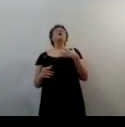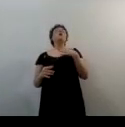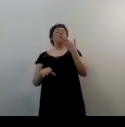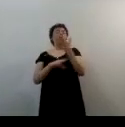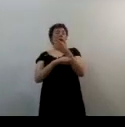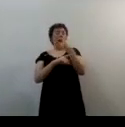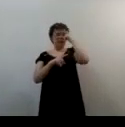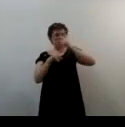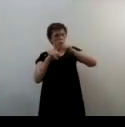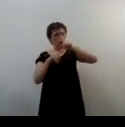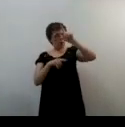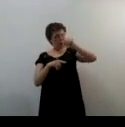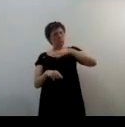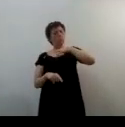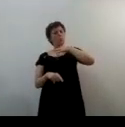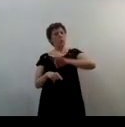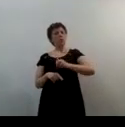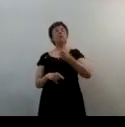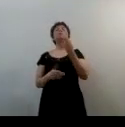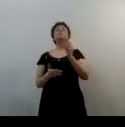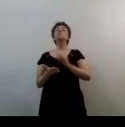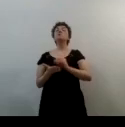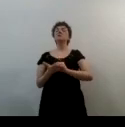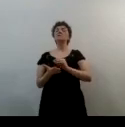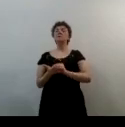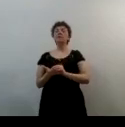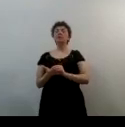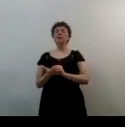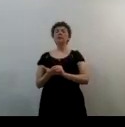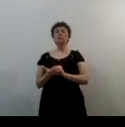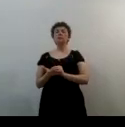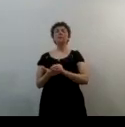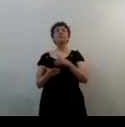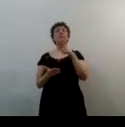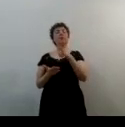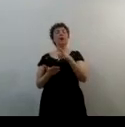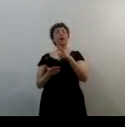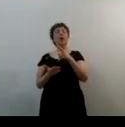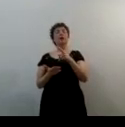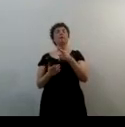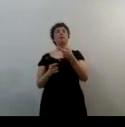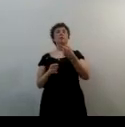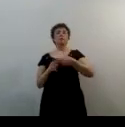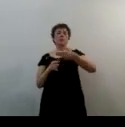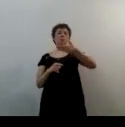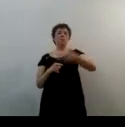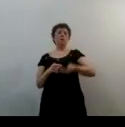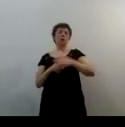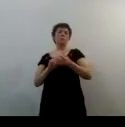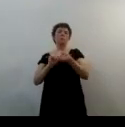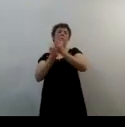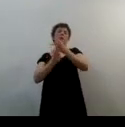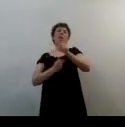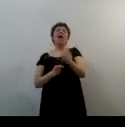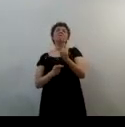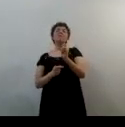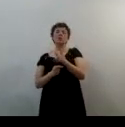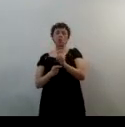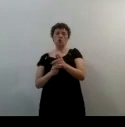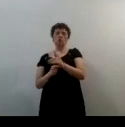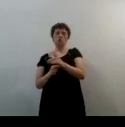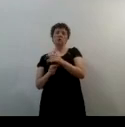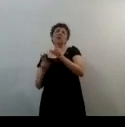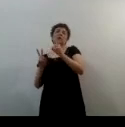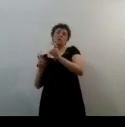tal, y muchas veces es que esta es la parte más importante a la hora de cambiar hábitos que la parte de alimentos. O